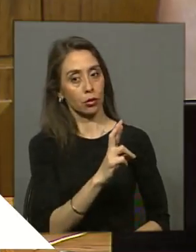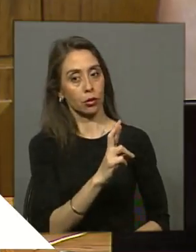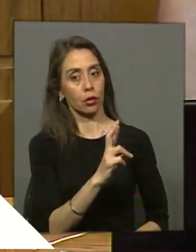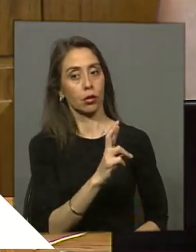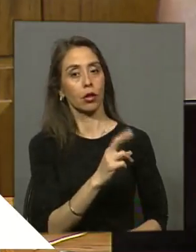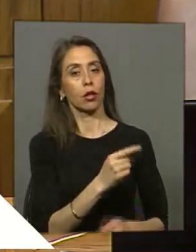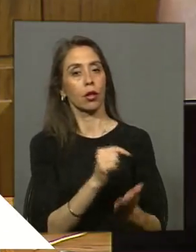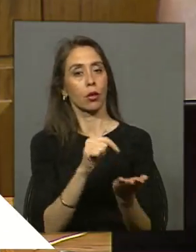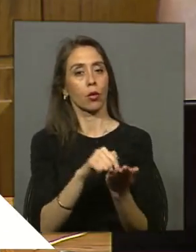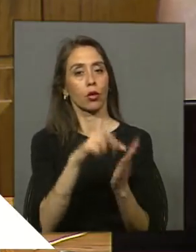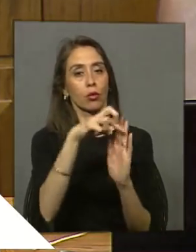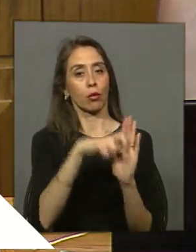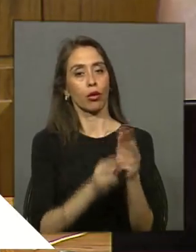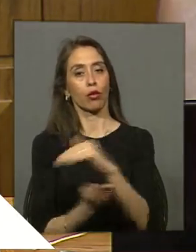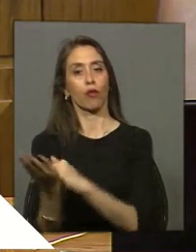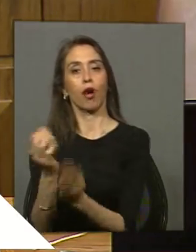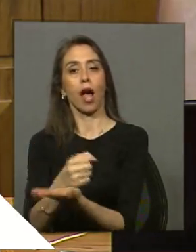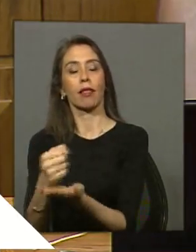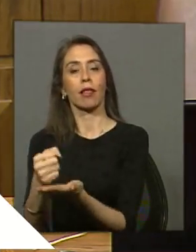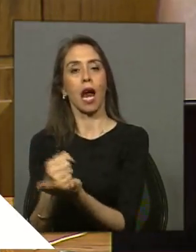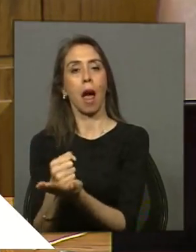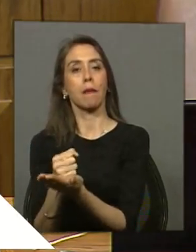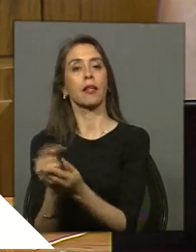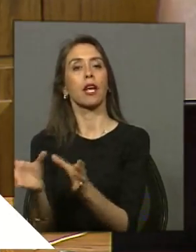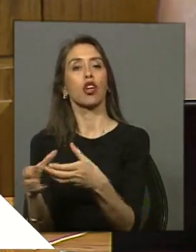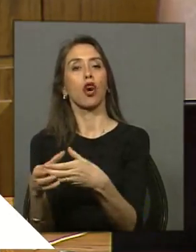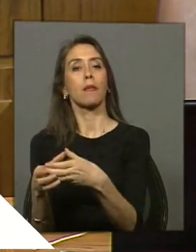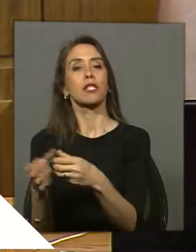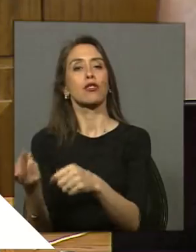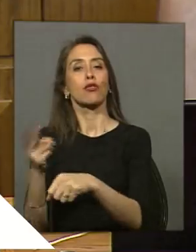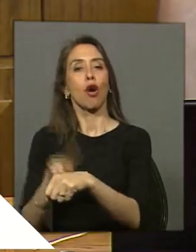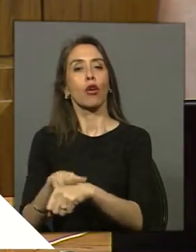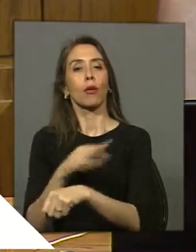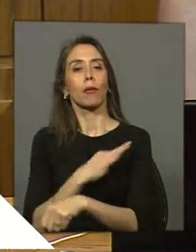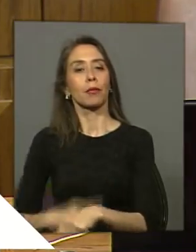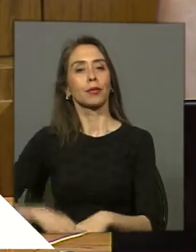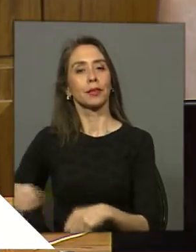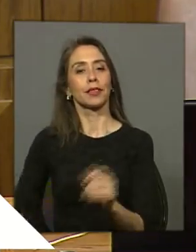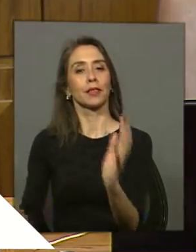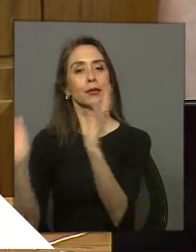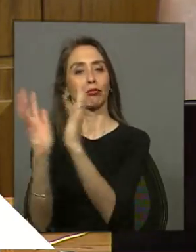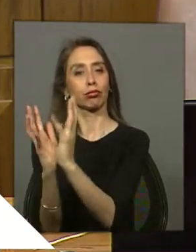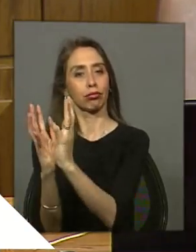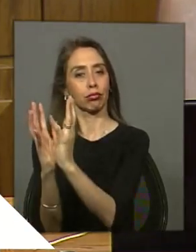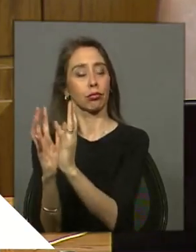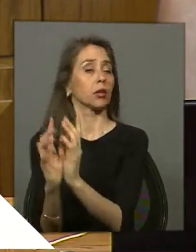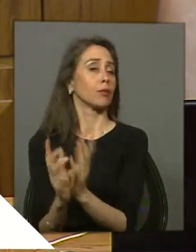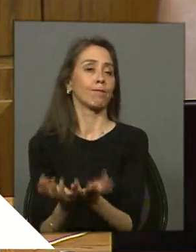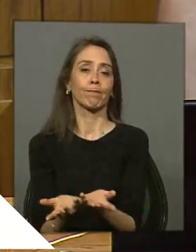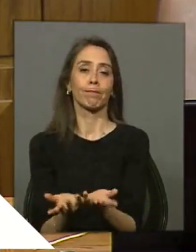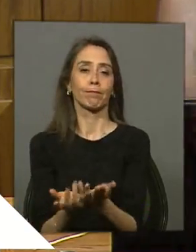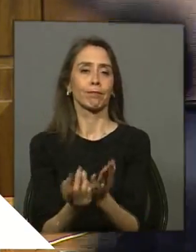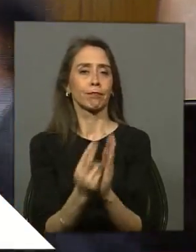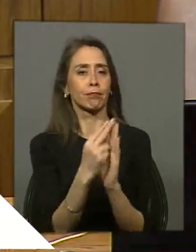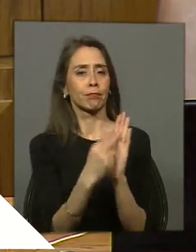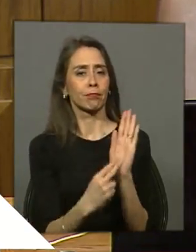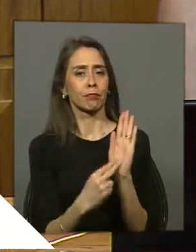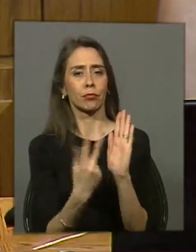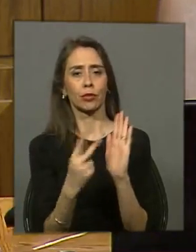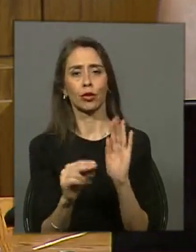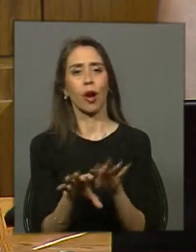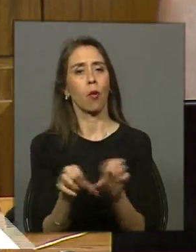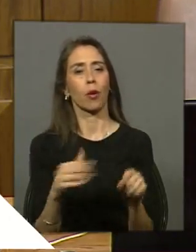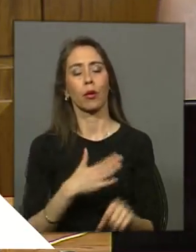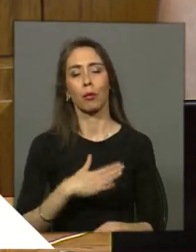trámite de la comisión mixta. Pero tengo que decir y reitero que no está de acuerdo con mi